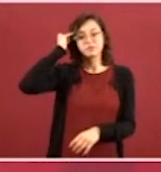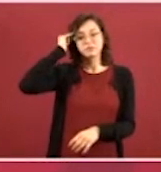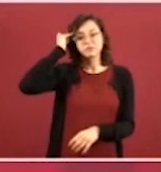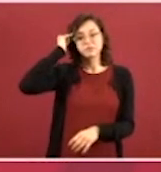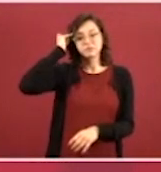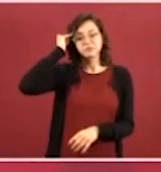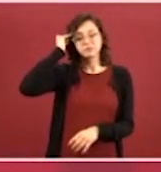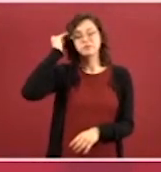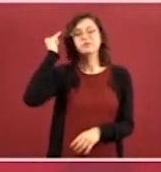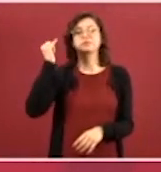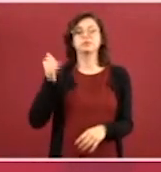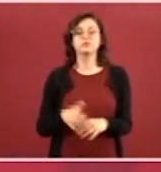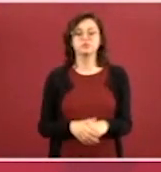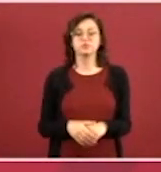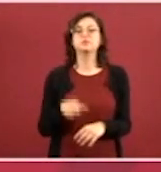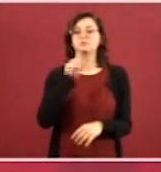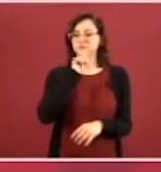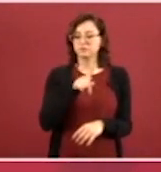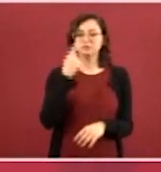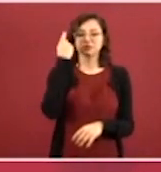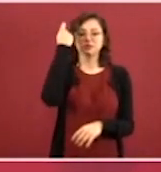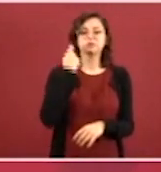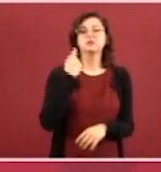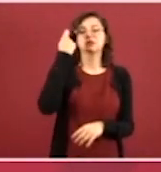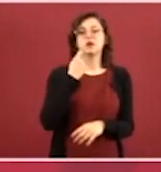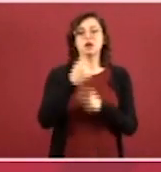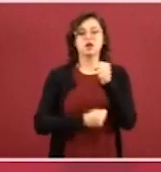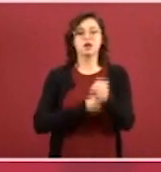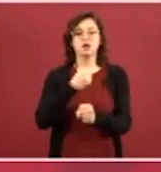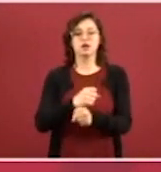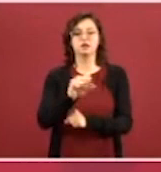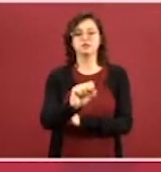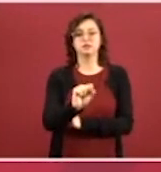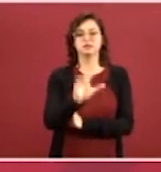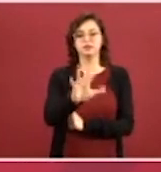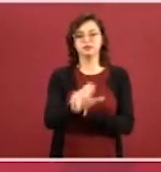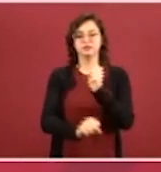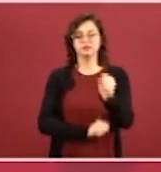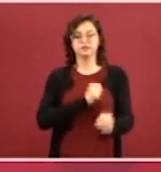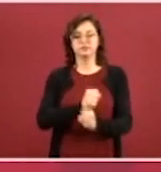esta medida aplica a partir de los 65 años,